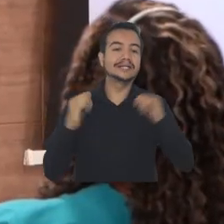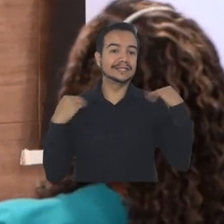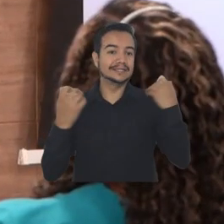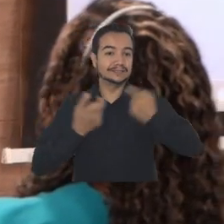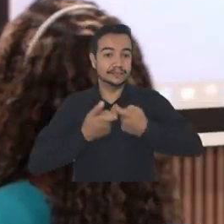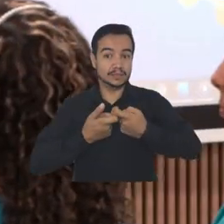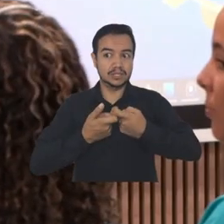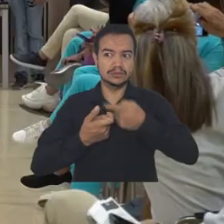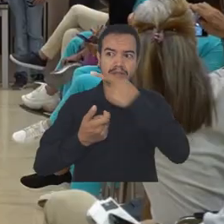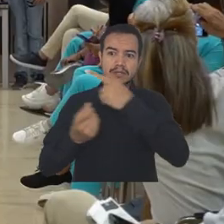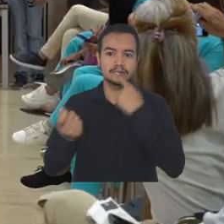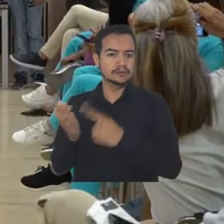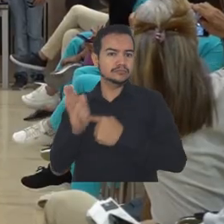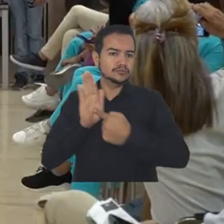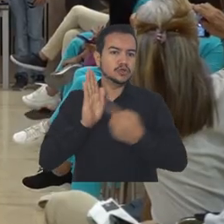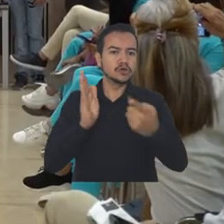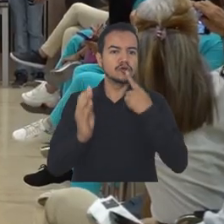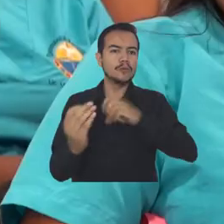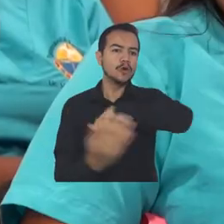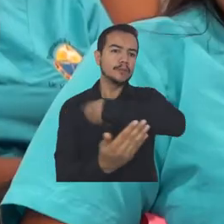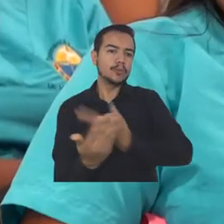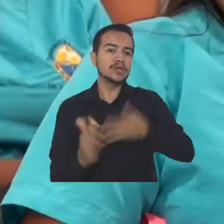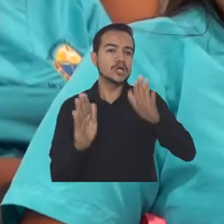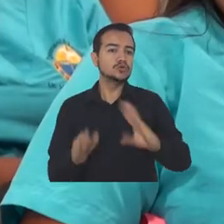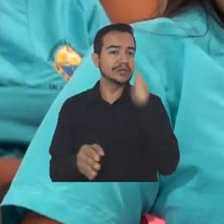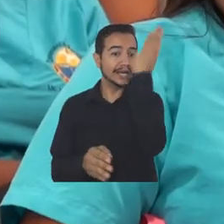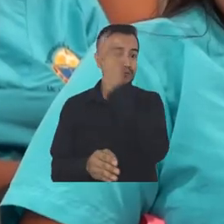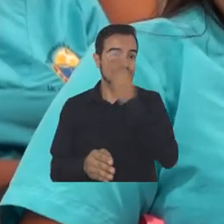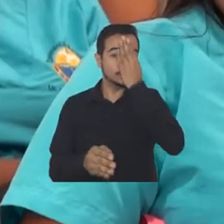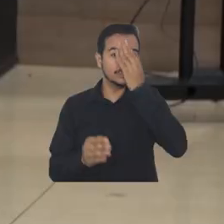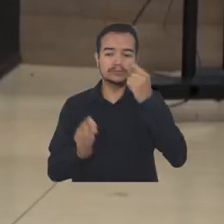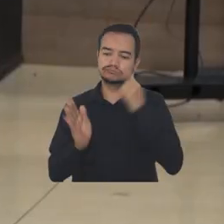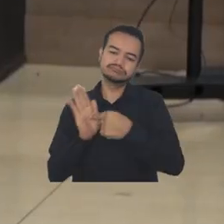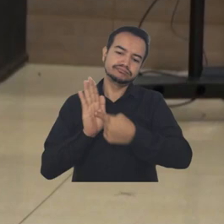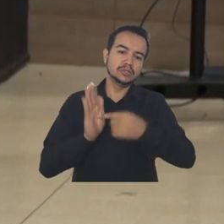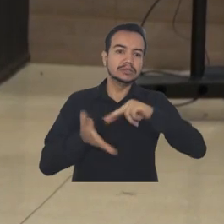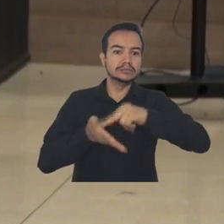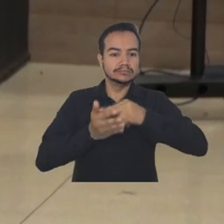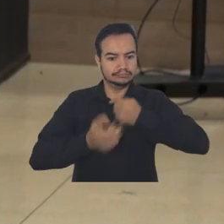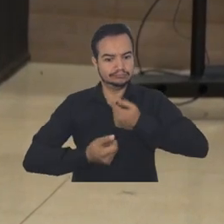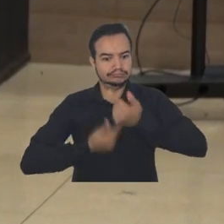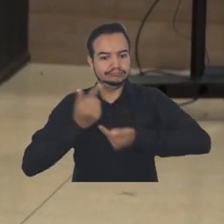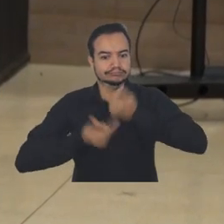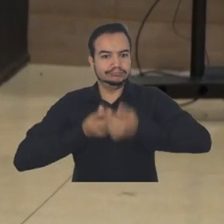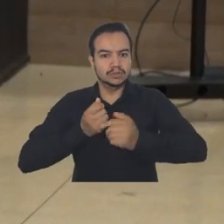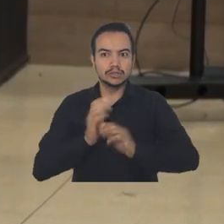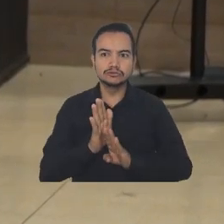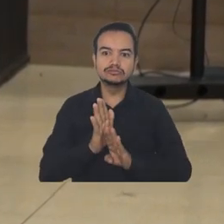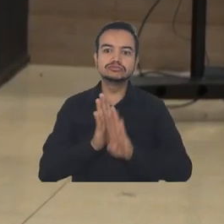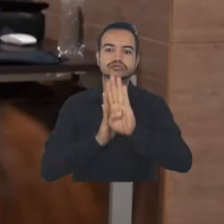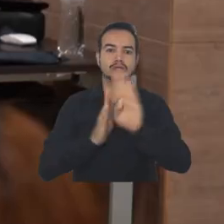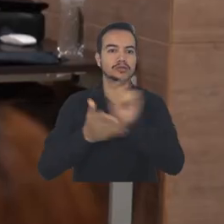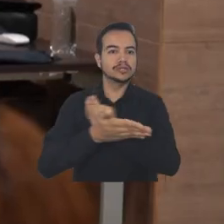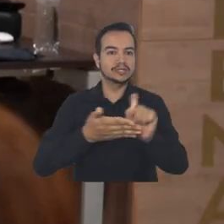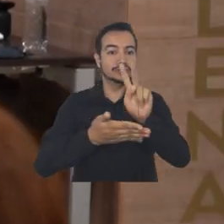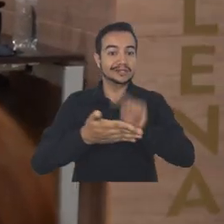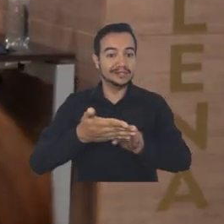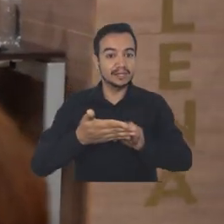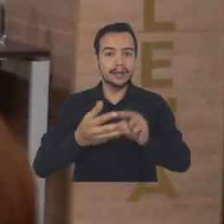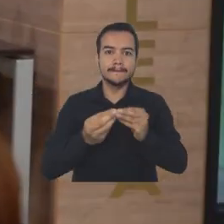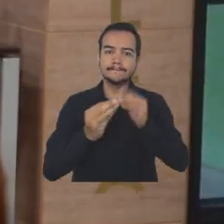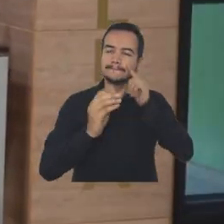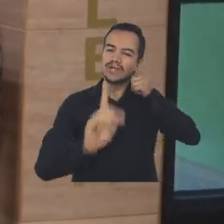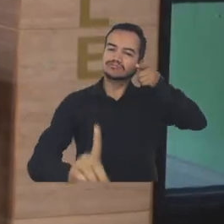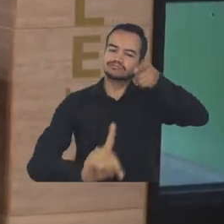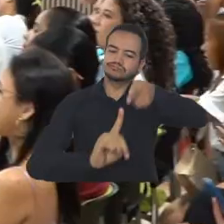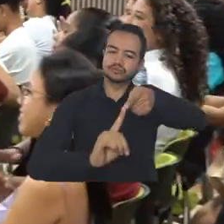sus trabajos en una muestra de poesía negra, lo cual evidencia los procesos de mejoramiento en el área de la lectura y la escritura, hasta ampliar